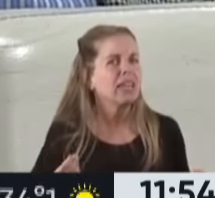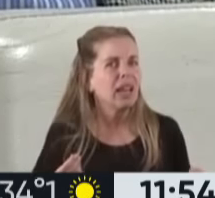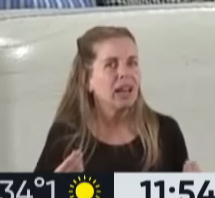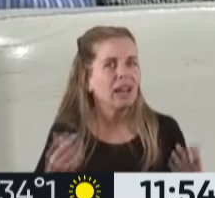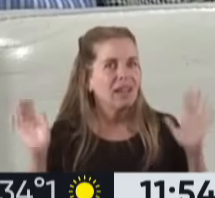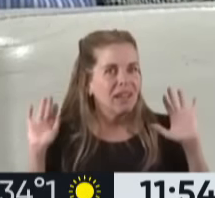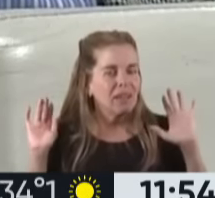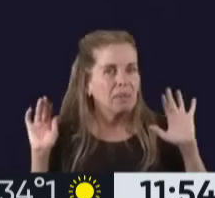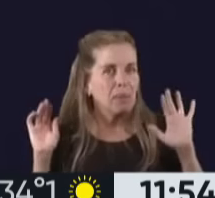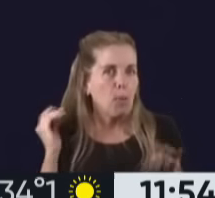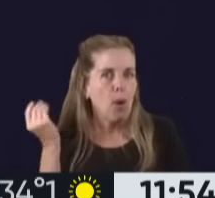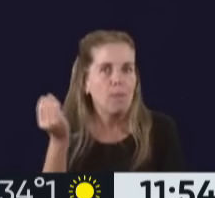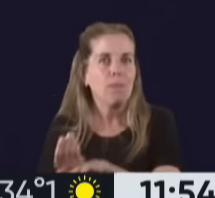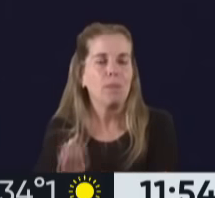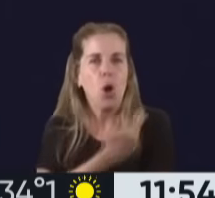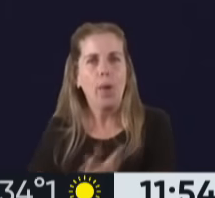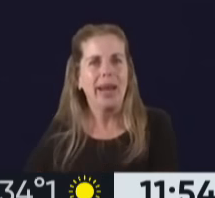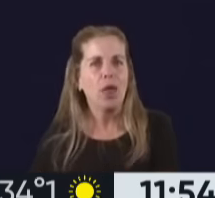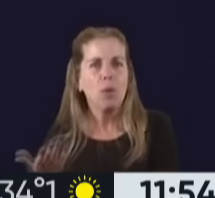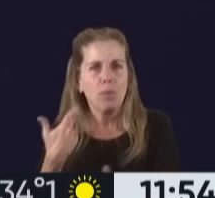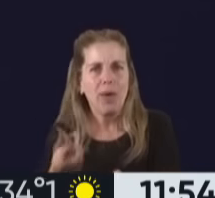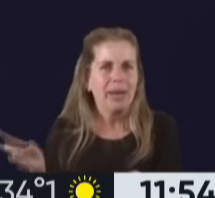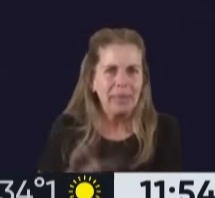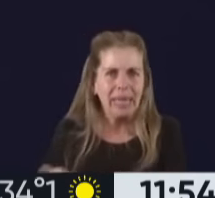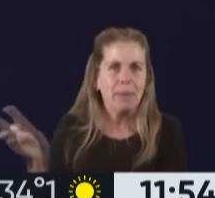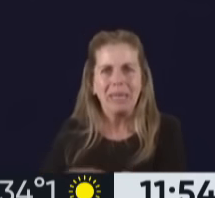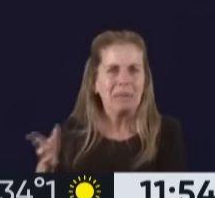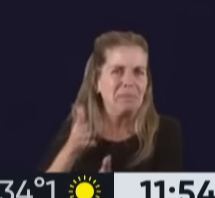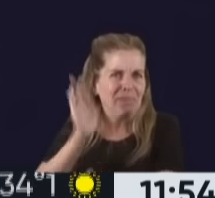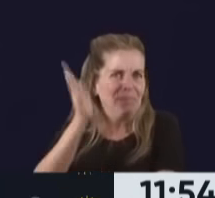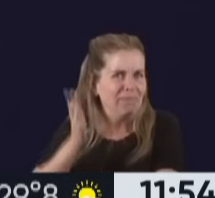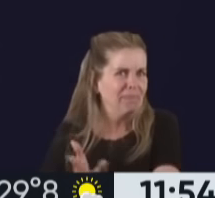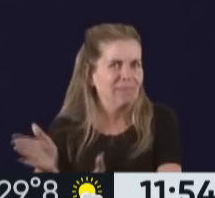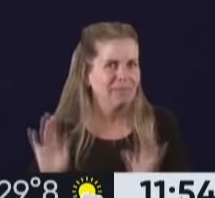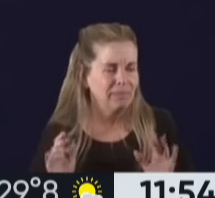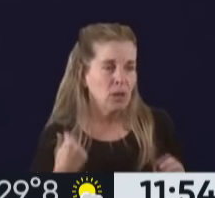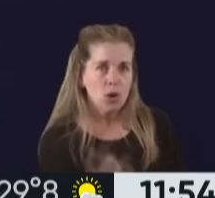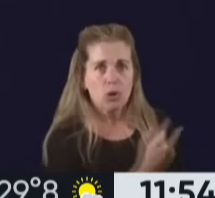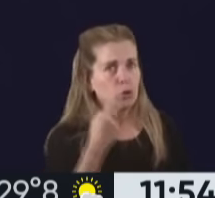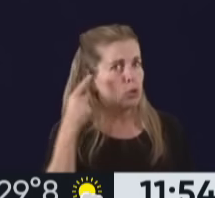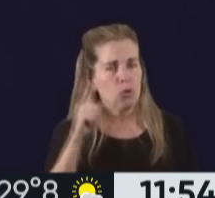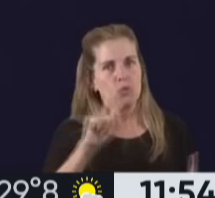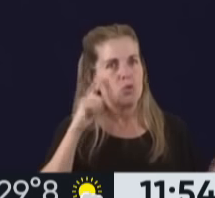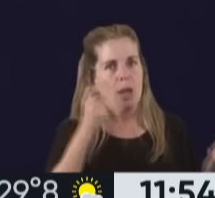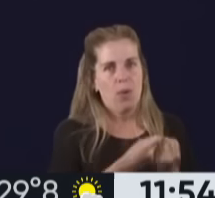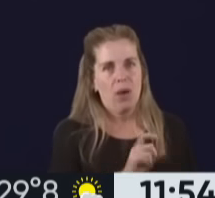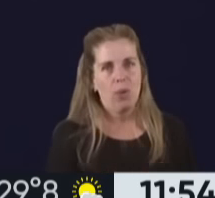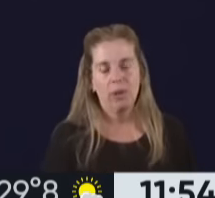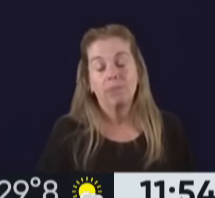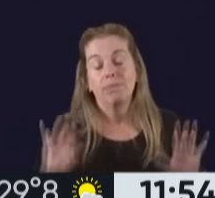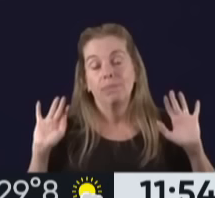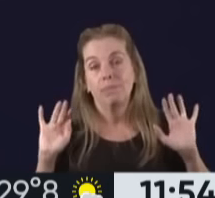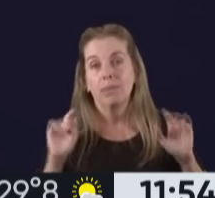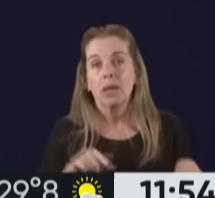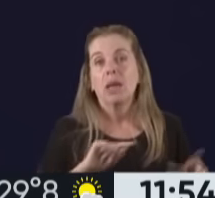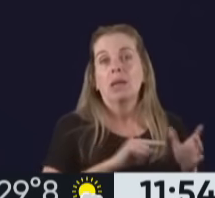posición de ustedes al respecto? Bueno, nosotros con la perpetuidad en el poder estamos en contra y vamos a estar en contra siempre. Después lo que haga la provincia de Buenos